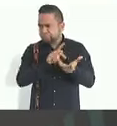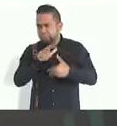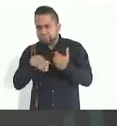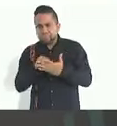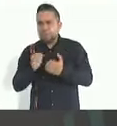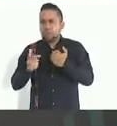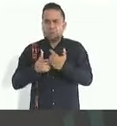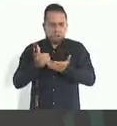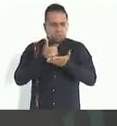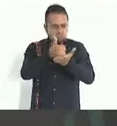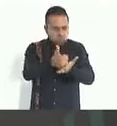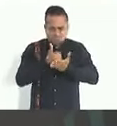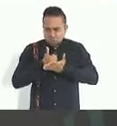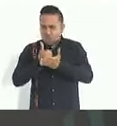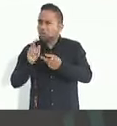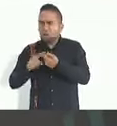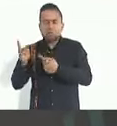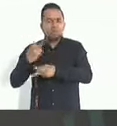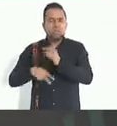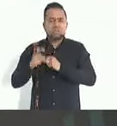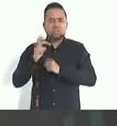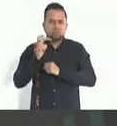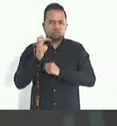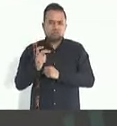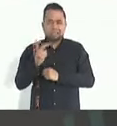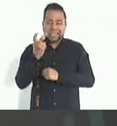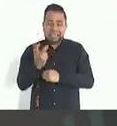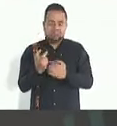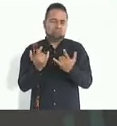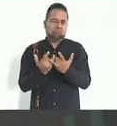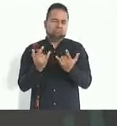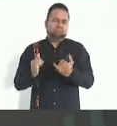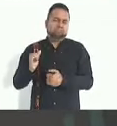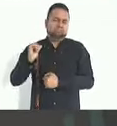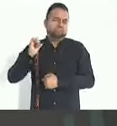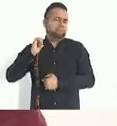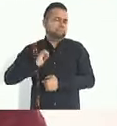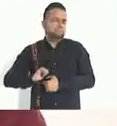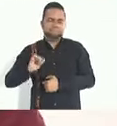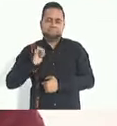ayuda mutua? Eso es de